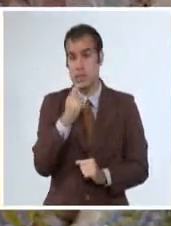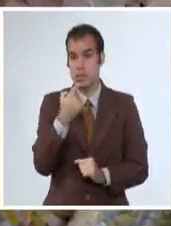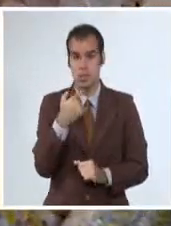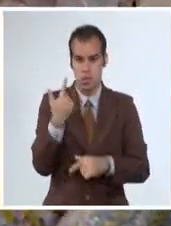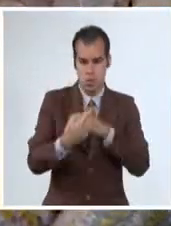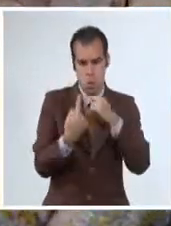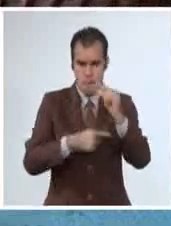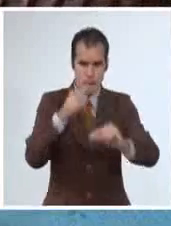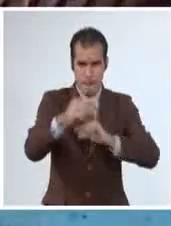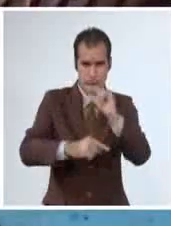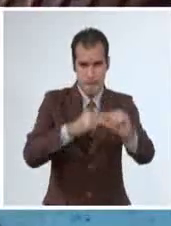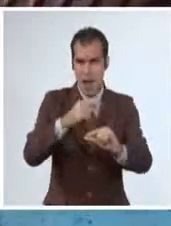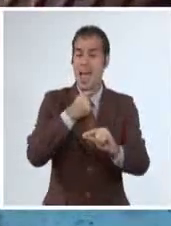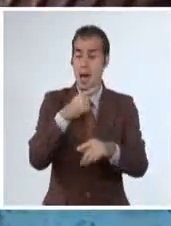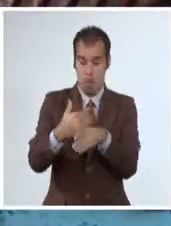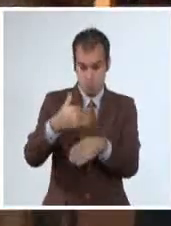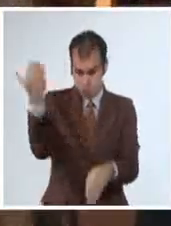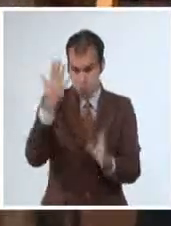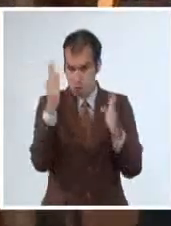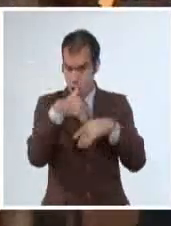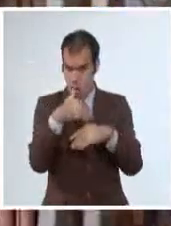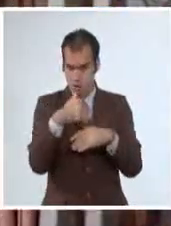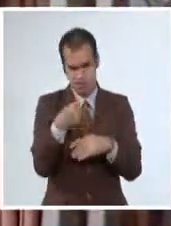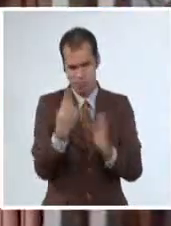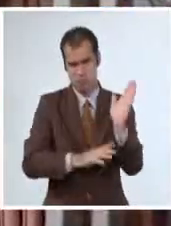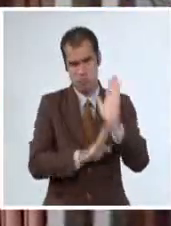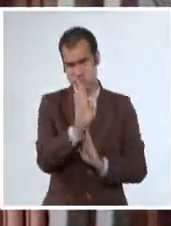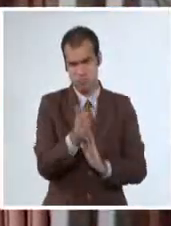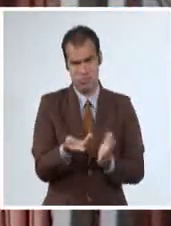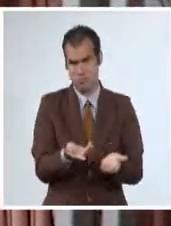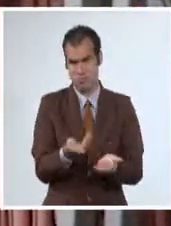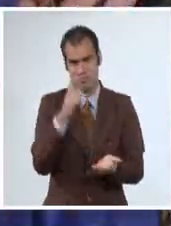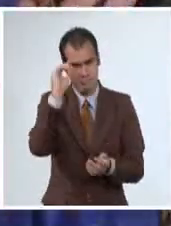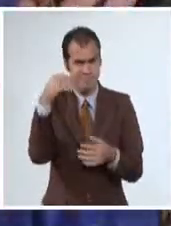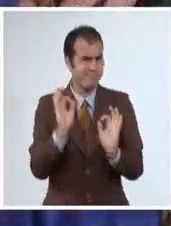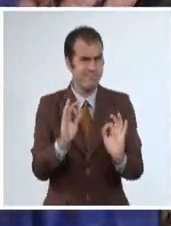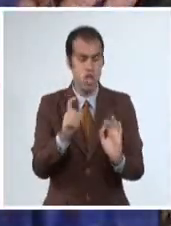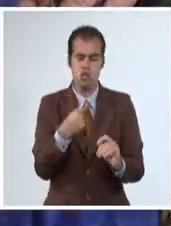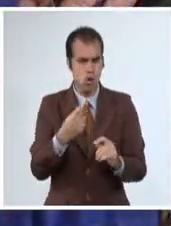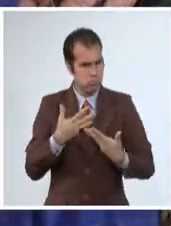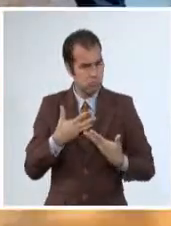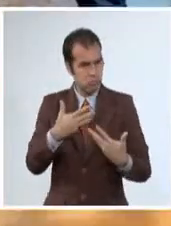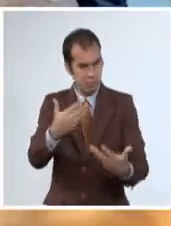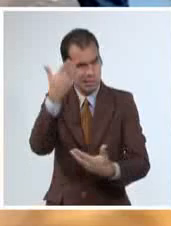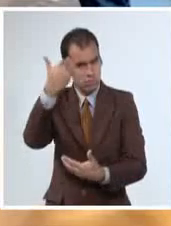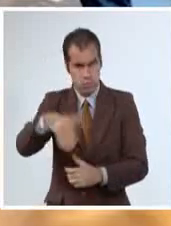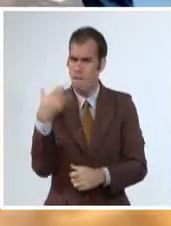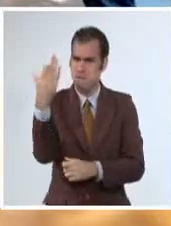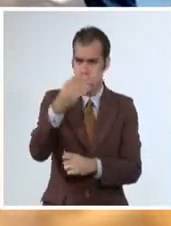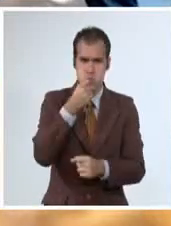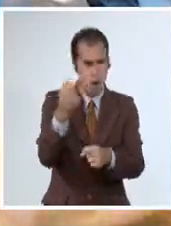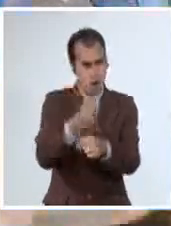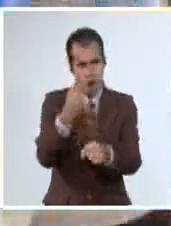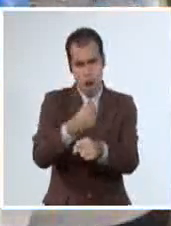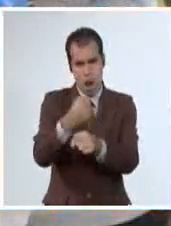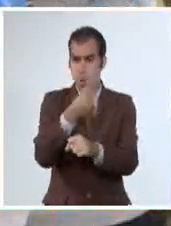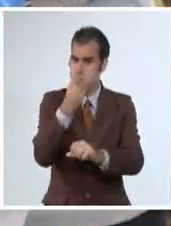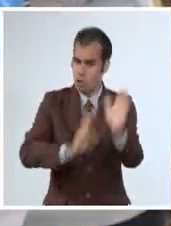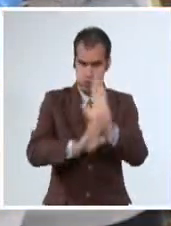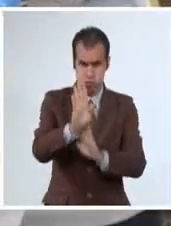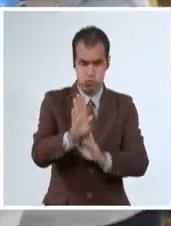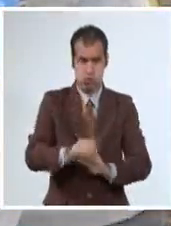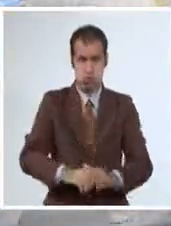desarrollo? Normales, pese a todo, son nuestro compromiso con el futuro y nuestra determinación de vencer a cualquier precio.